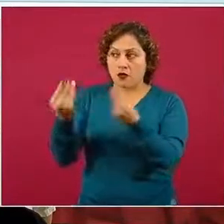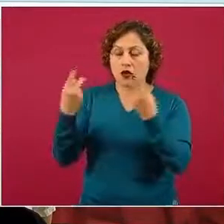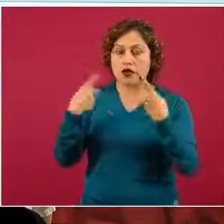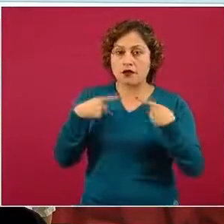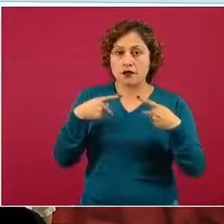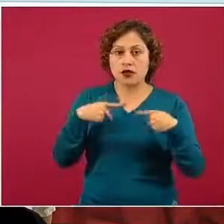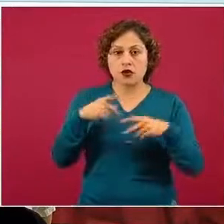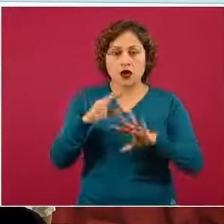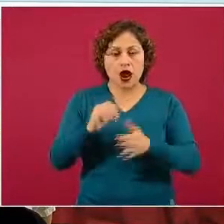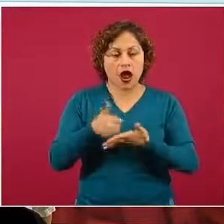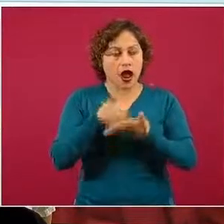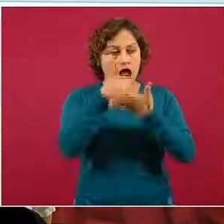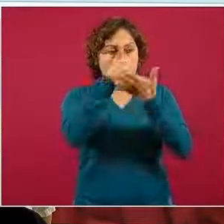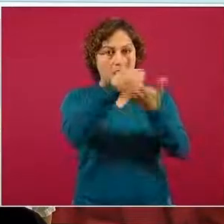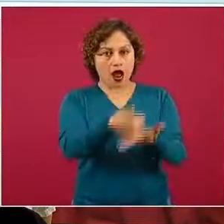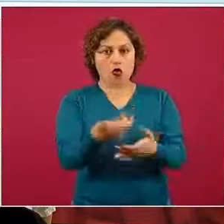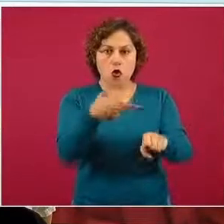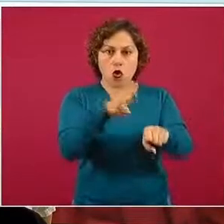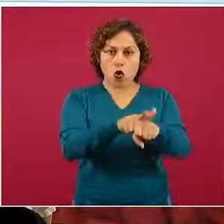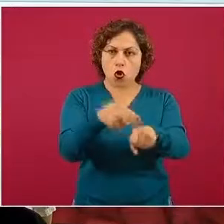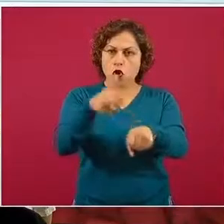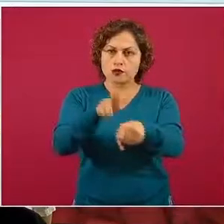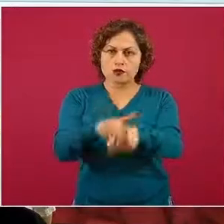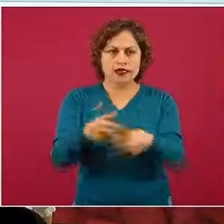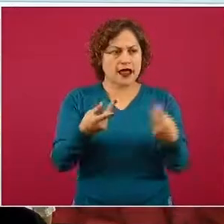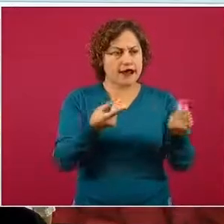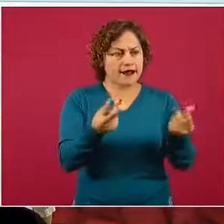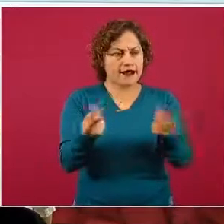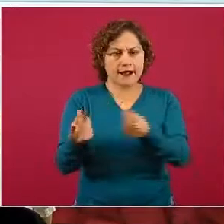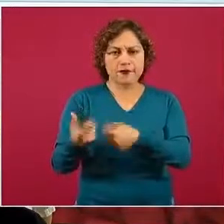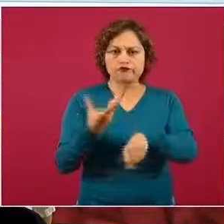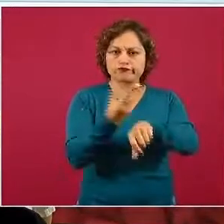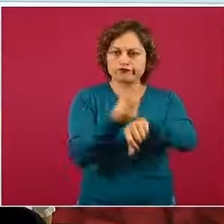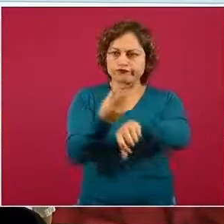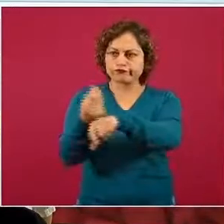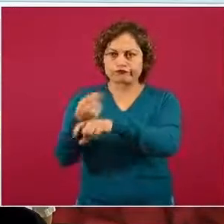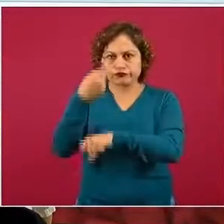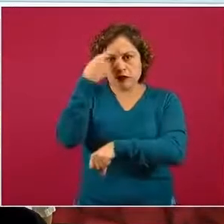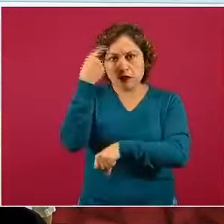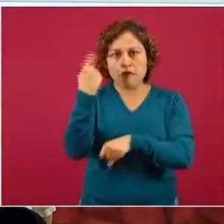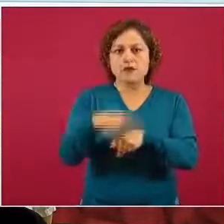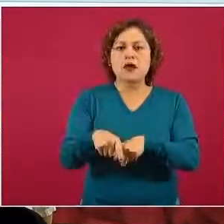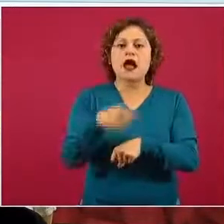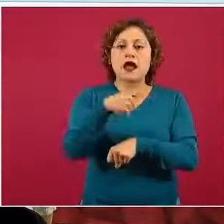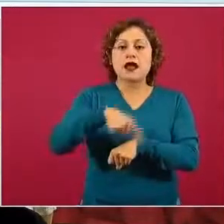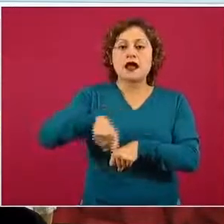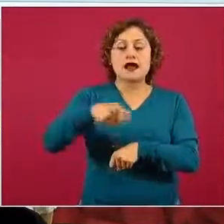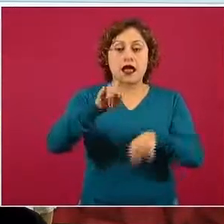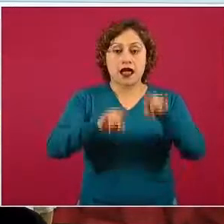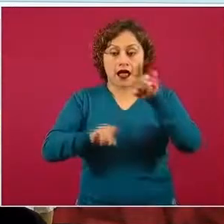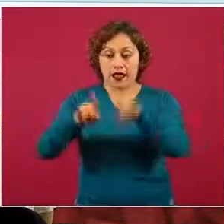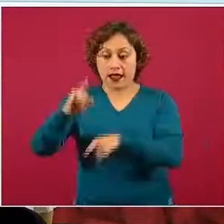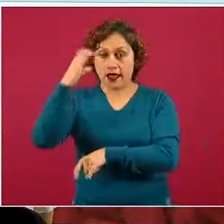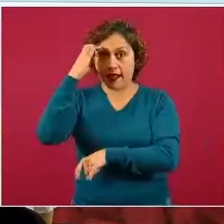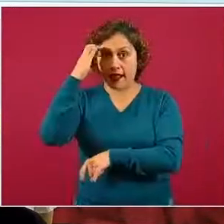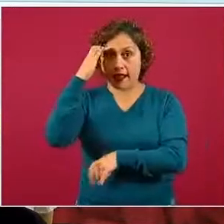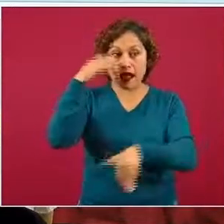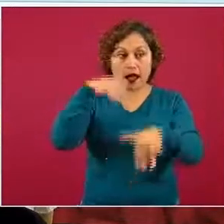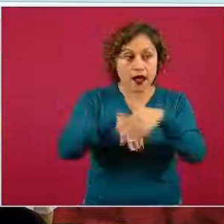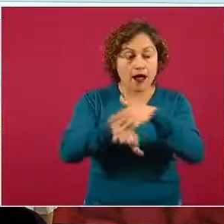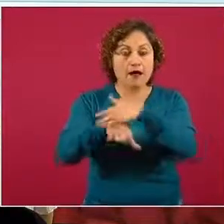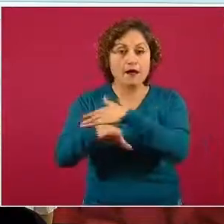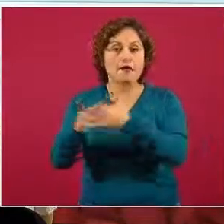poder reconvertir y expandir su capacidad hospitalaria para que estos niveles de disponibilidad de 15% y